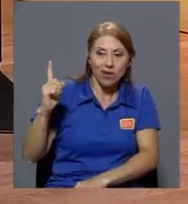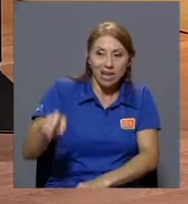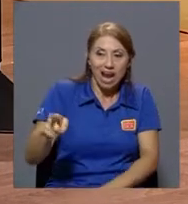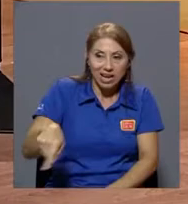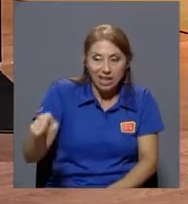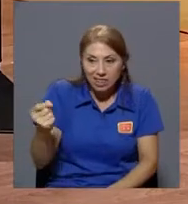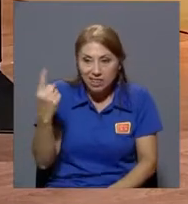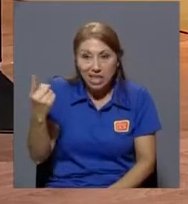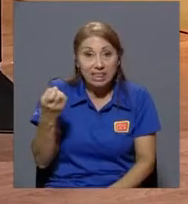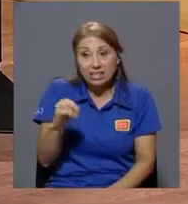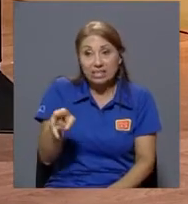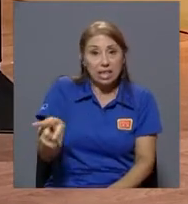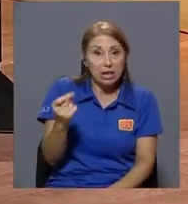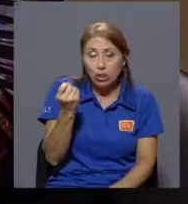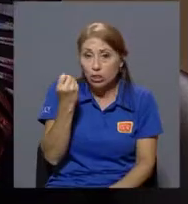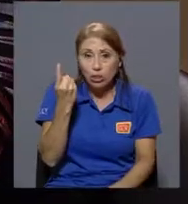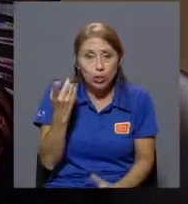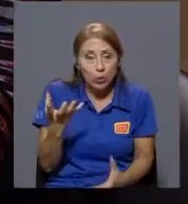quiere entender.